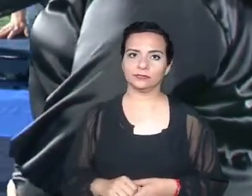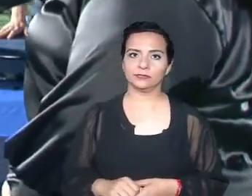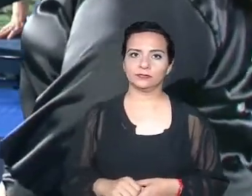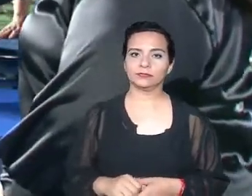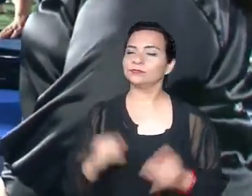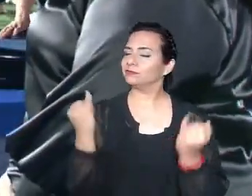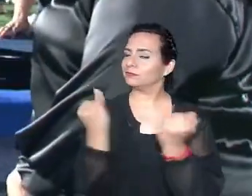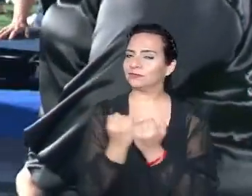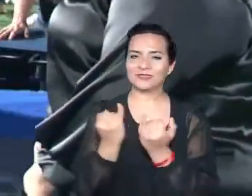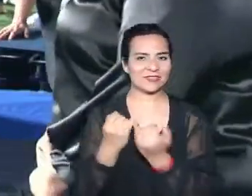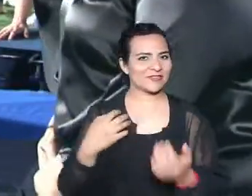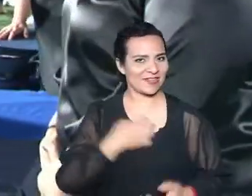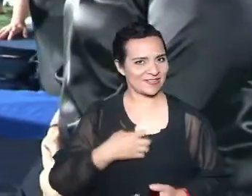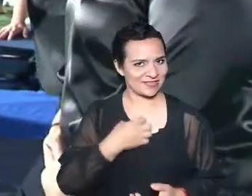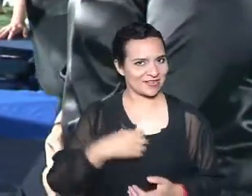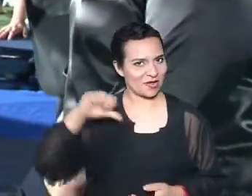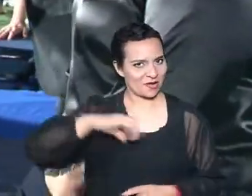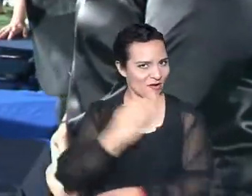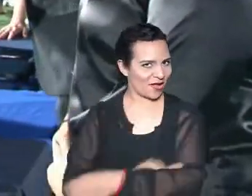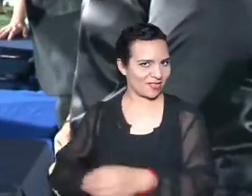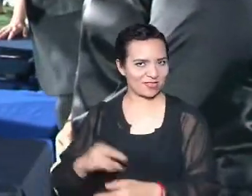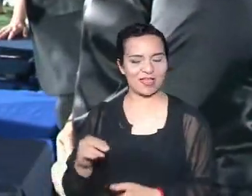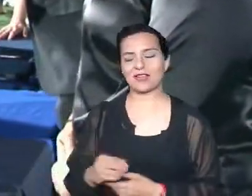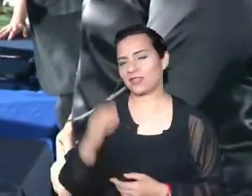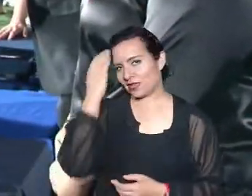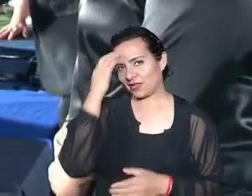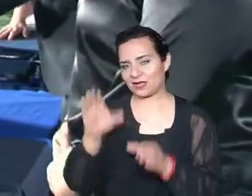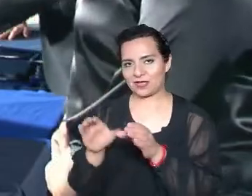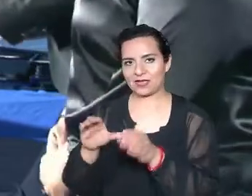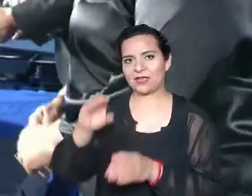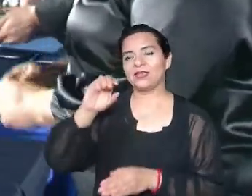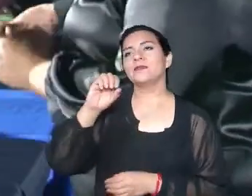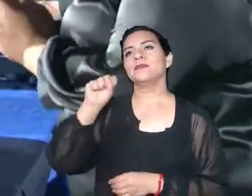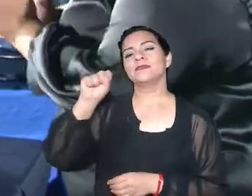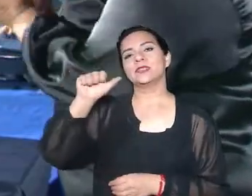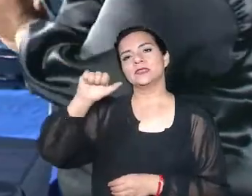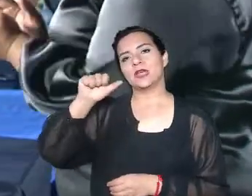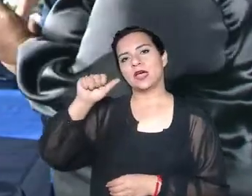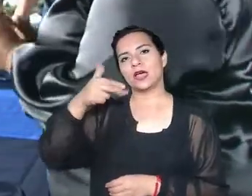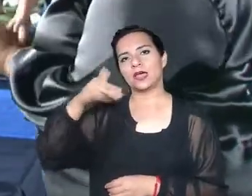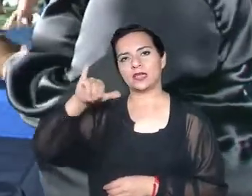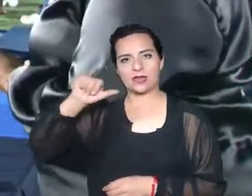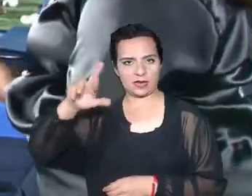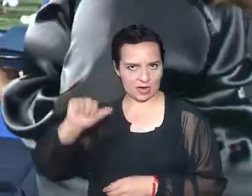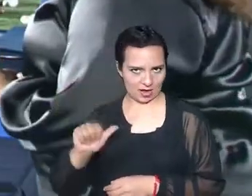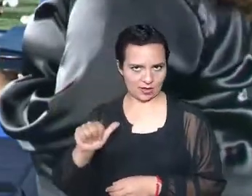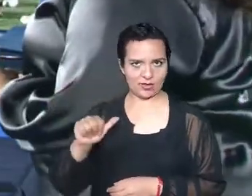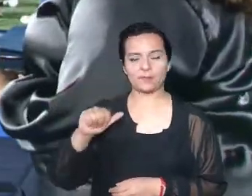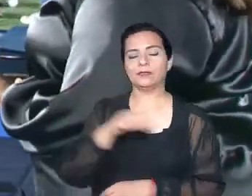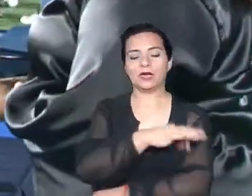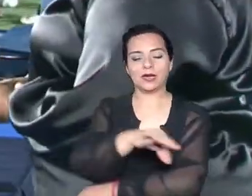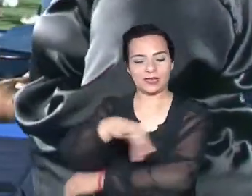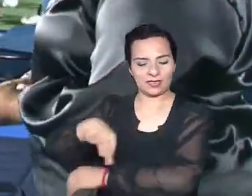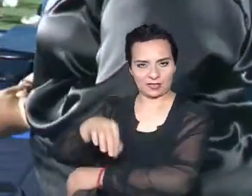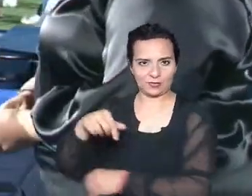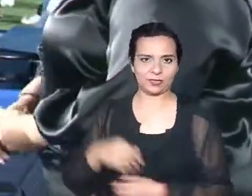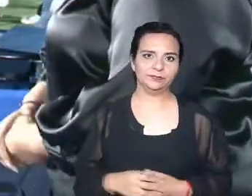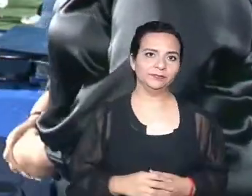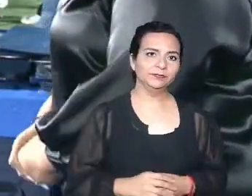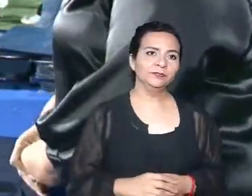Con igual entusiasmo recibe también esta tarde su reconocimiento Zaira Alejandra Amaya Montijo de Arquitectura.